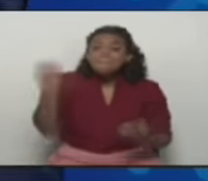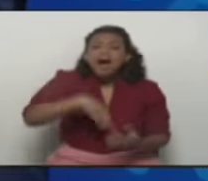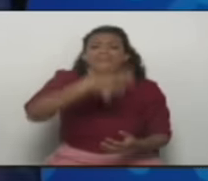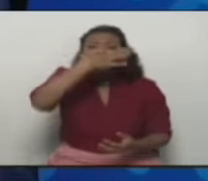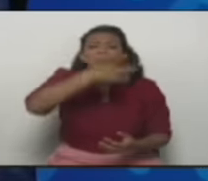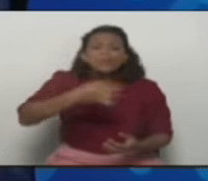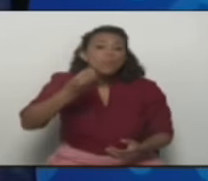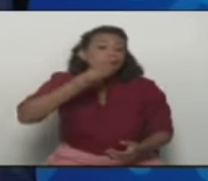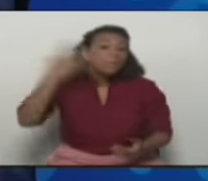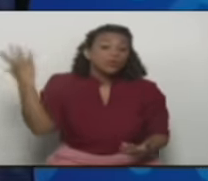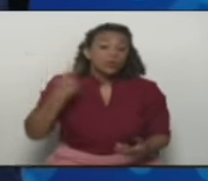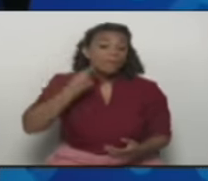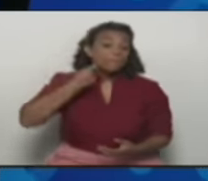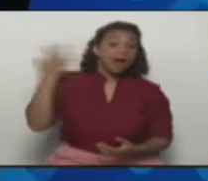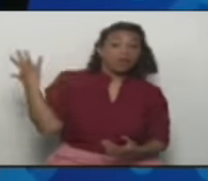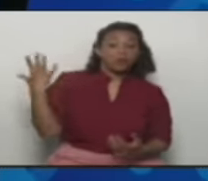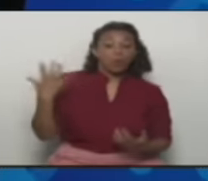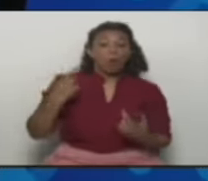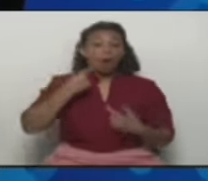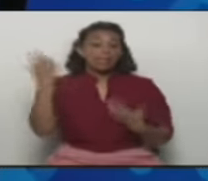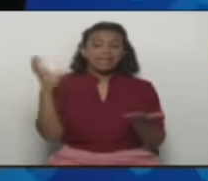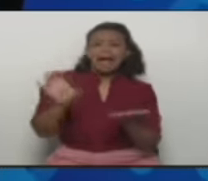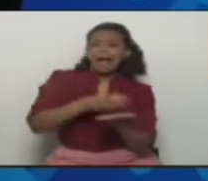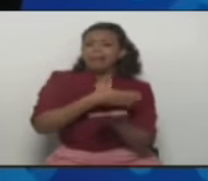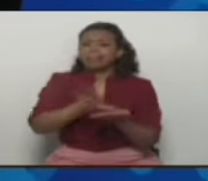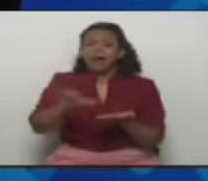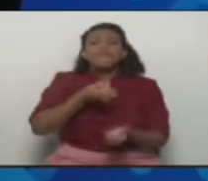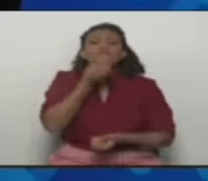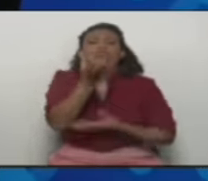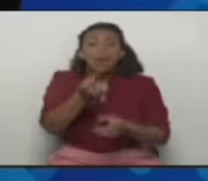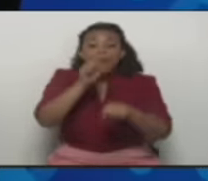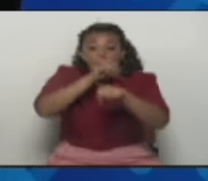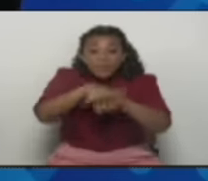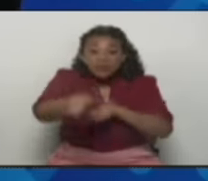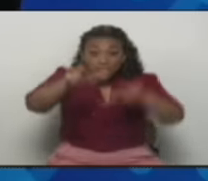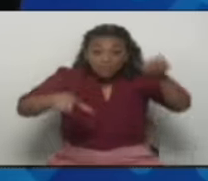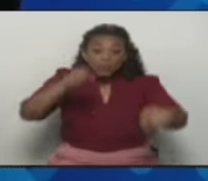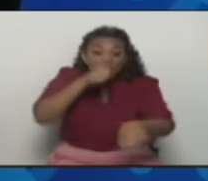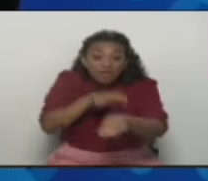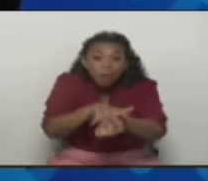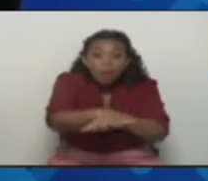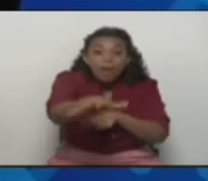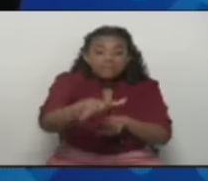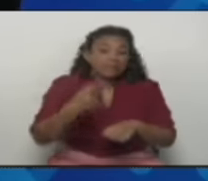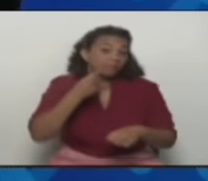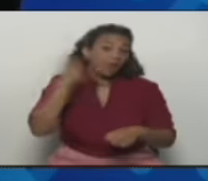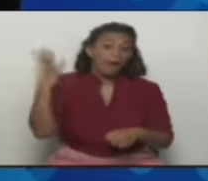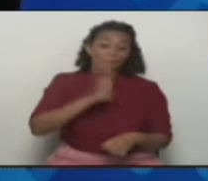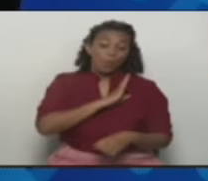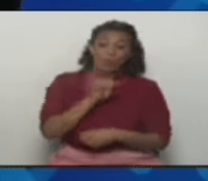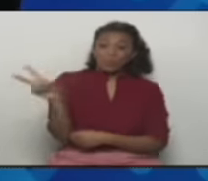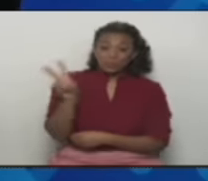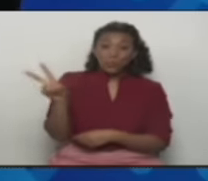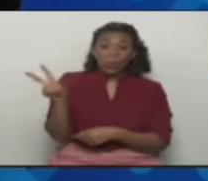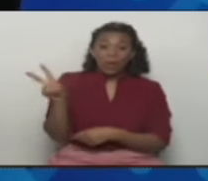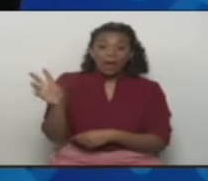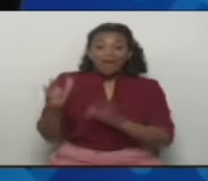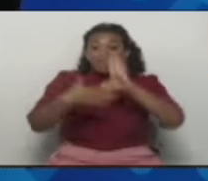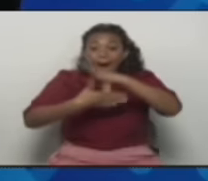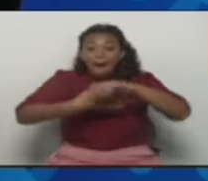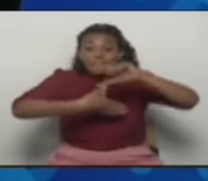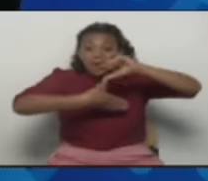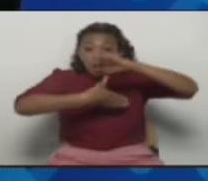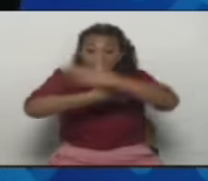famosos artistas e influencers de Venezuela, de América